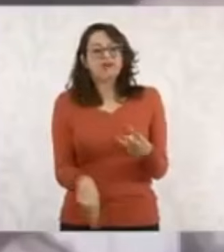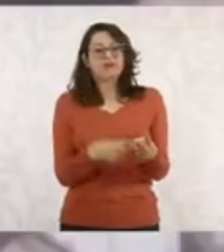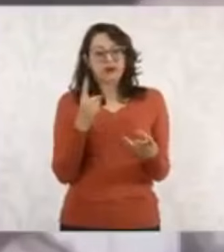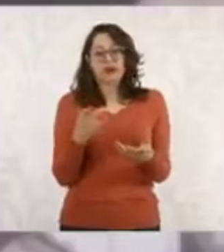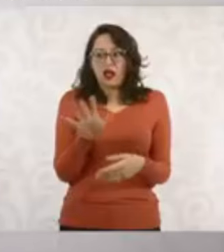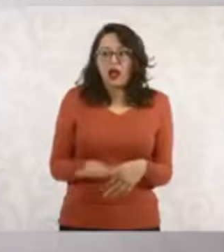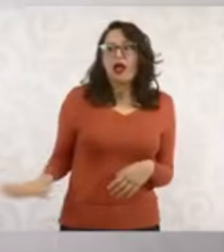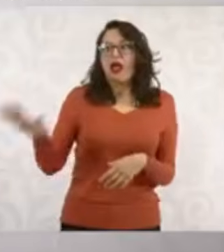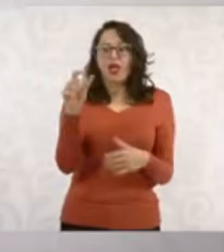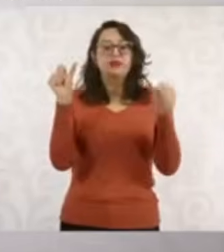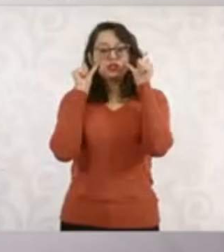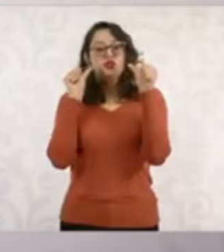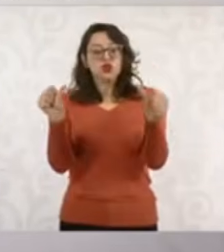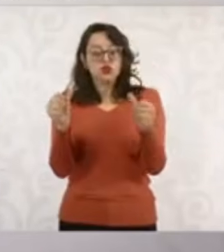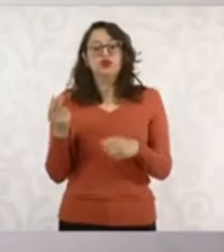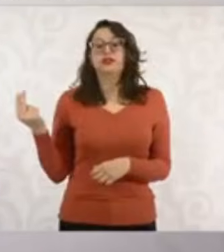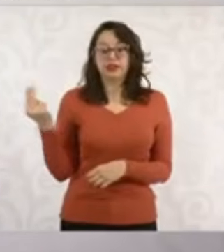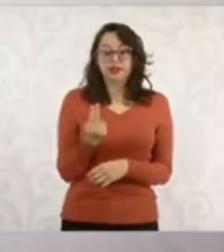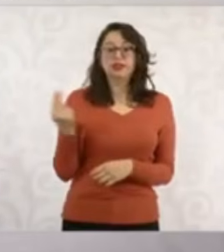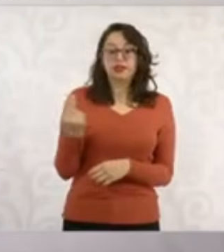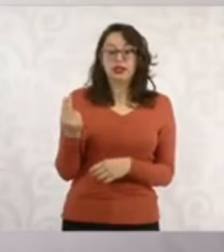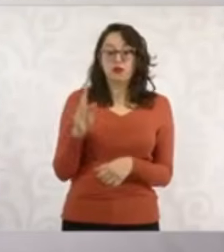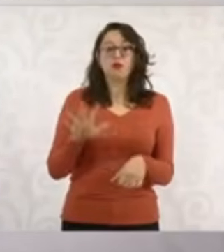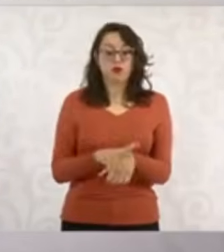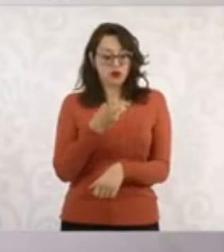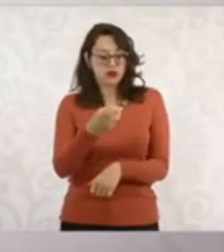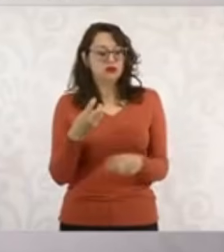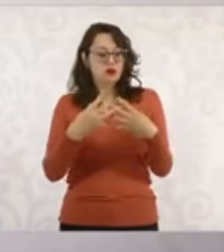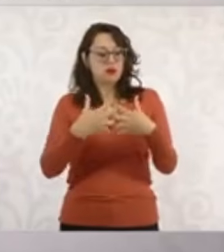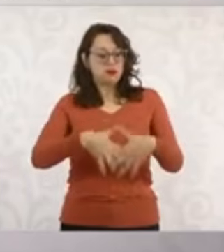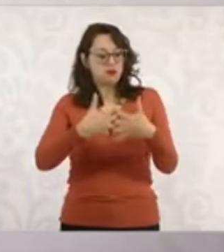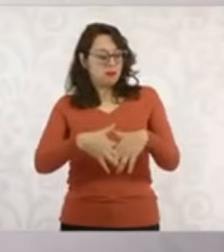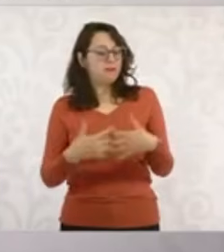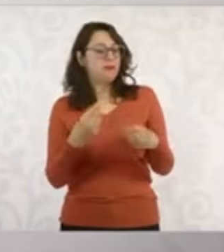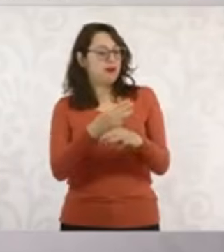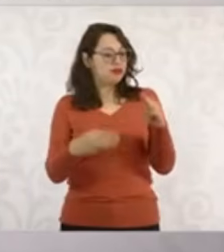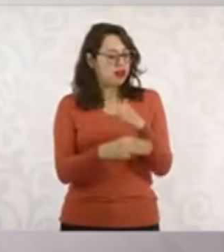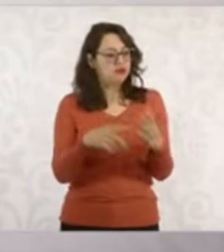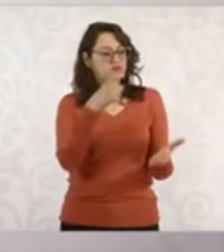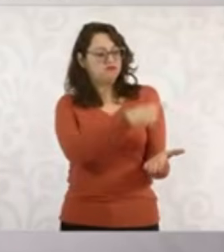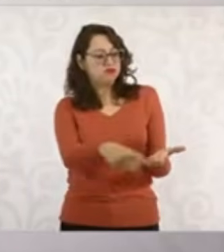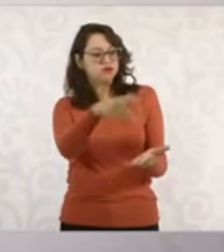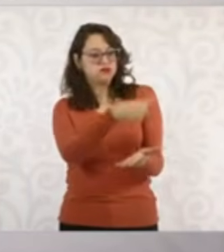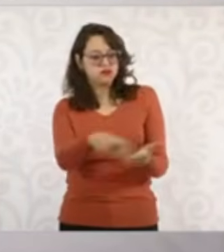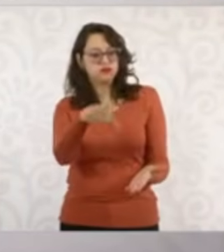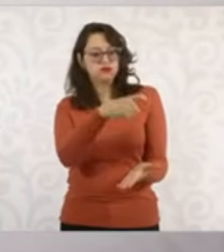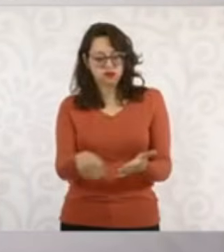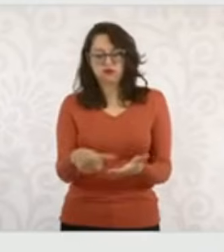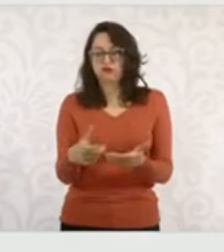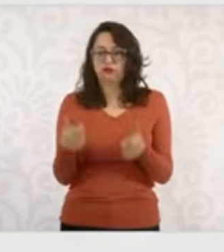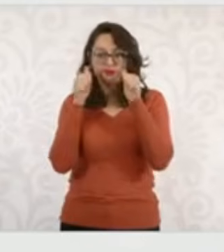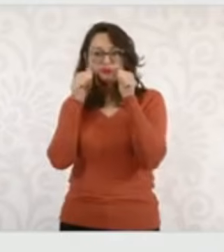requiere atención médica, y para eso es el equipamiento. Pero al mismo tiempo estamos trabajando en las